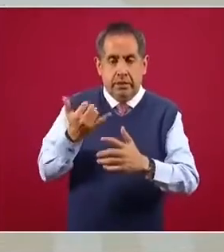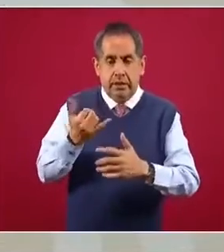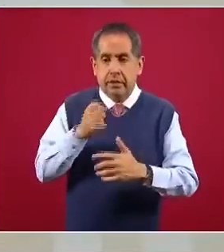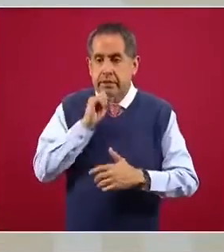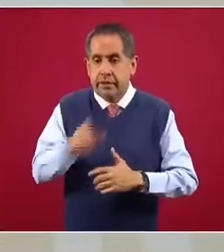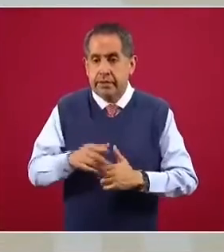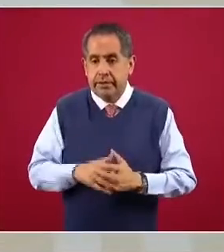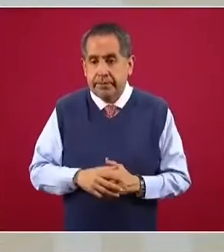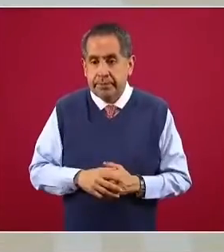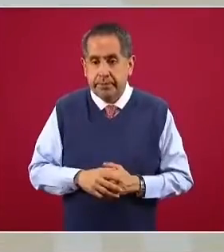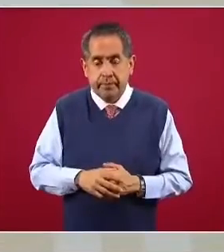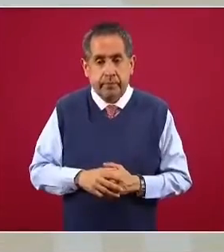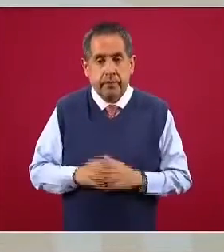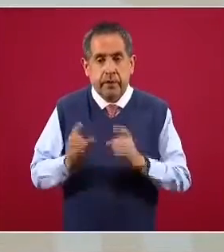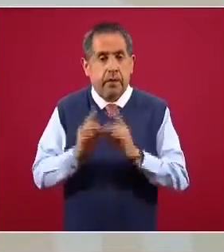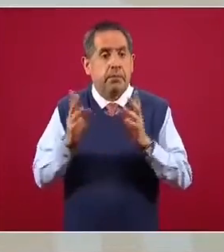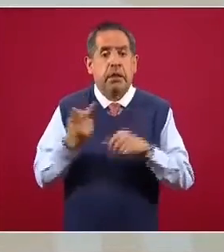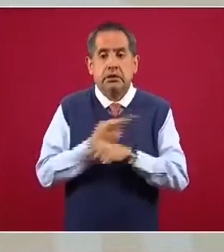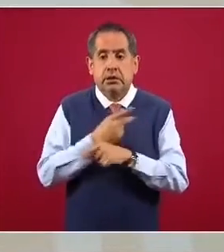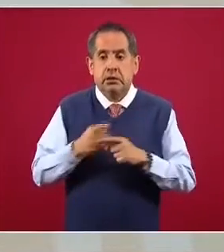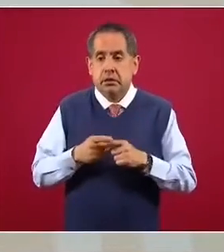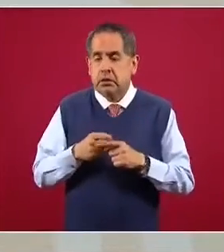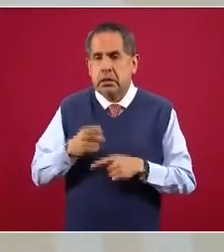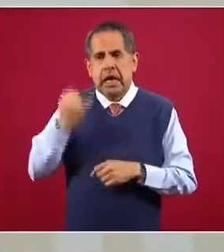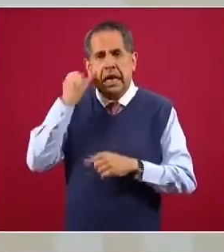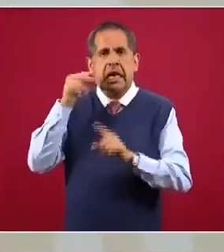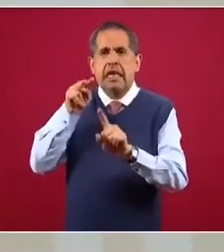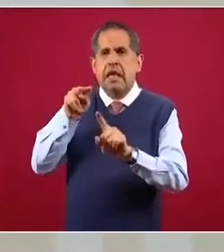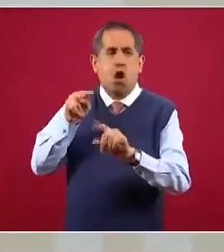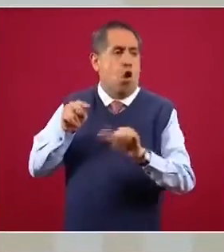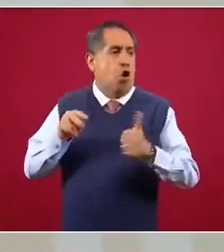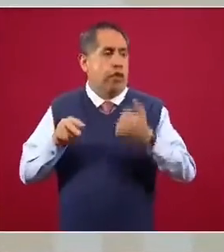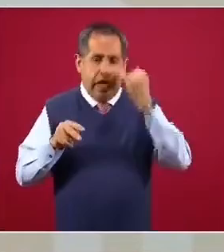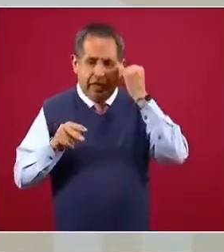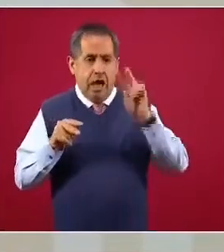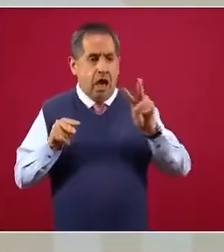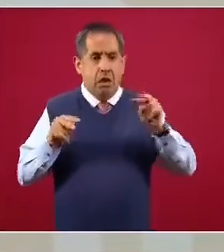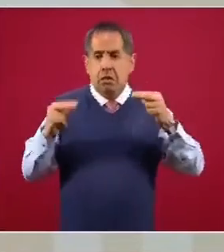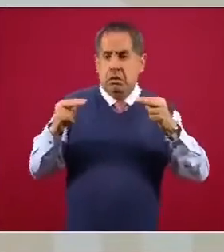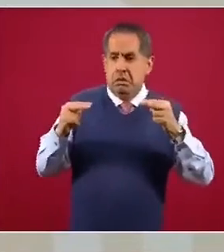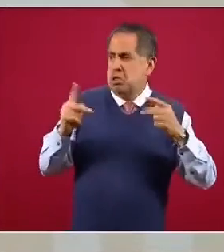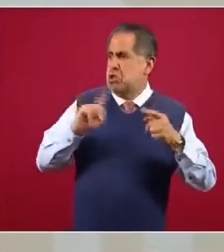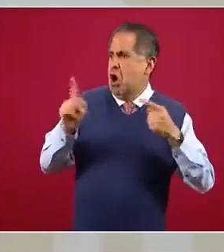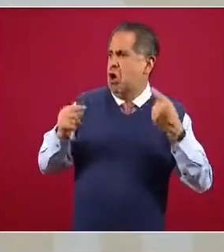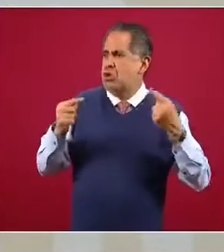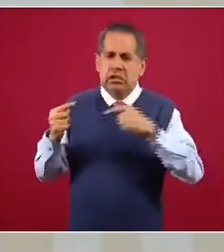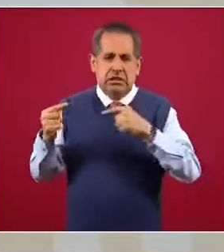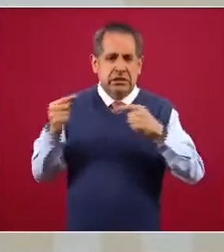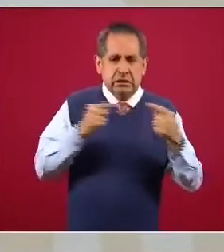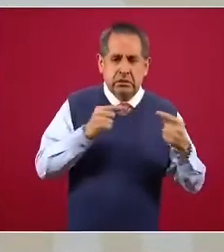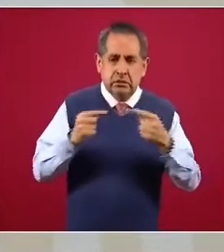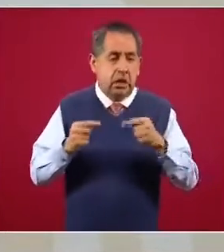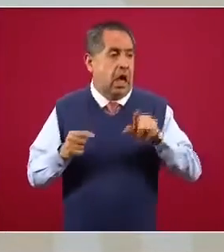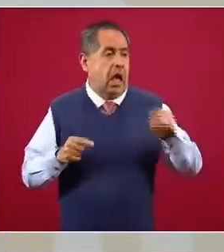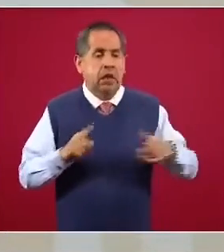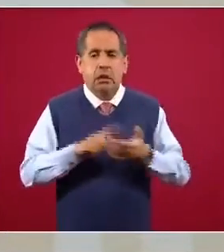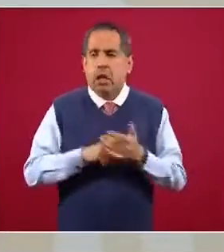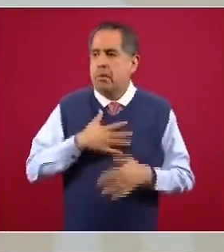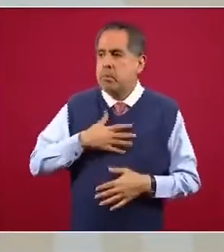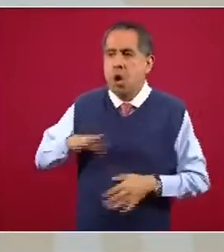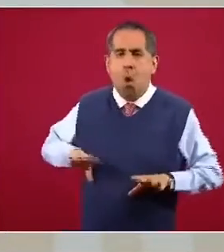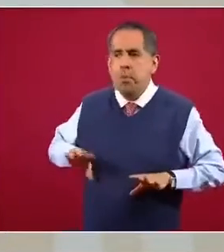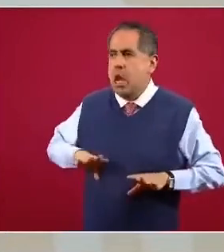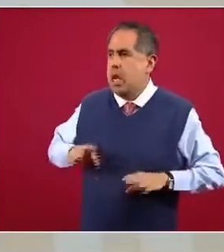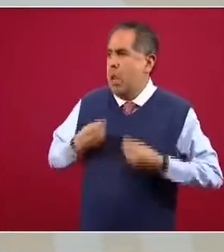Y surge la confrontación de perspectivas y de ideas, por lo que estoy diciendo explícitamente. Hay intereses que